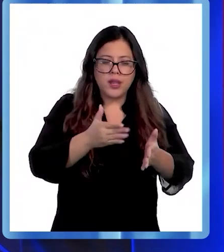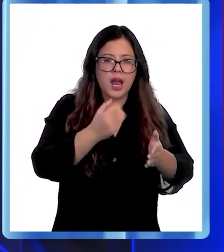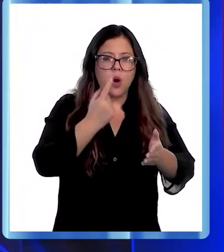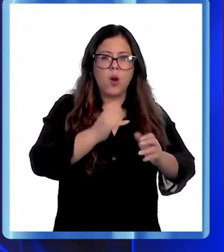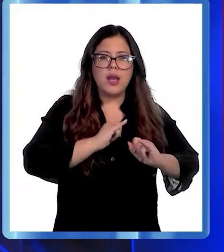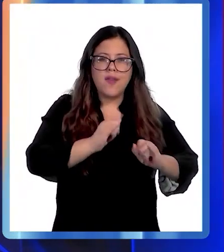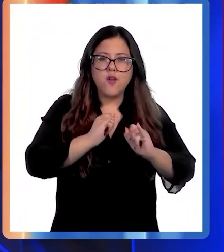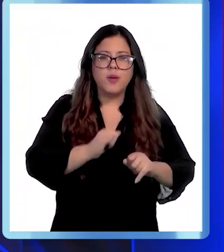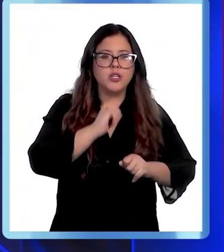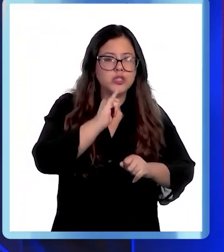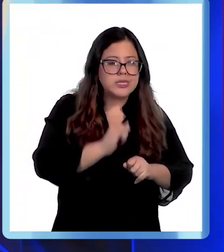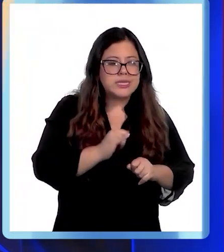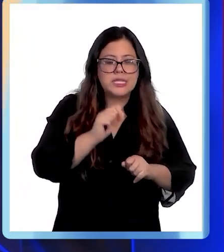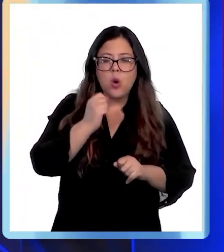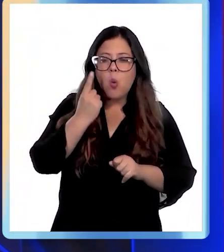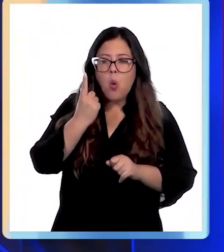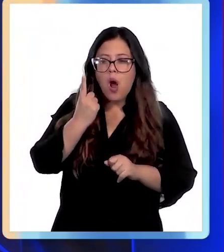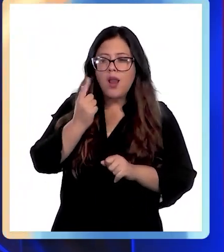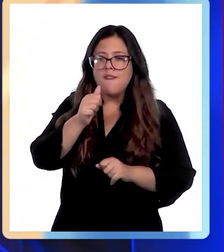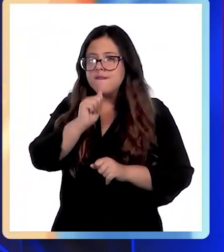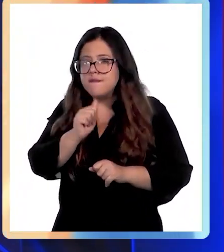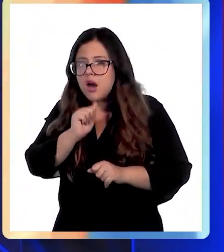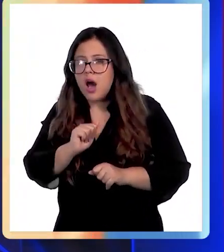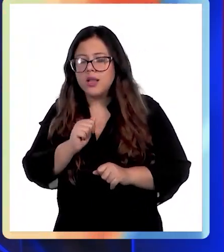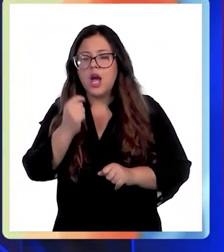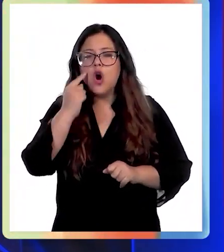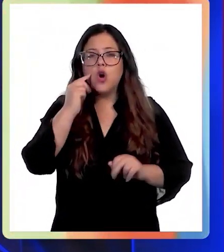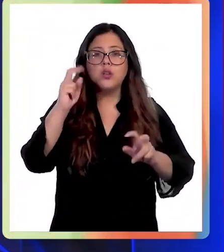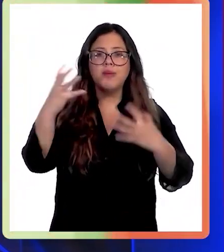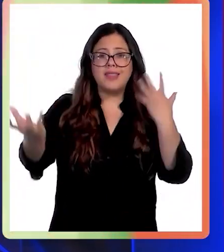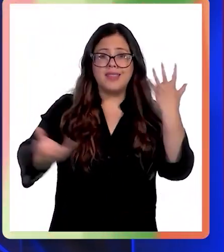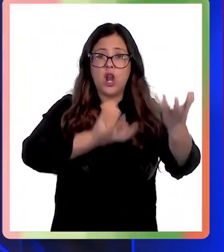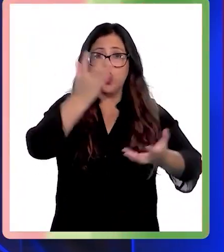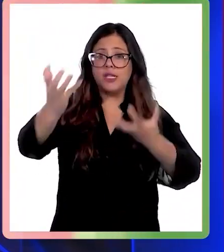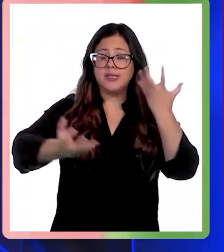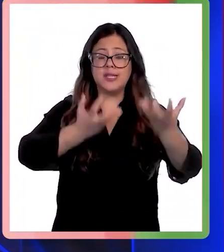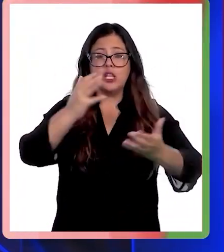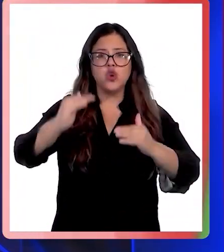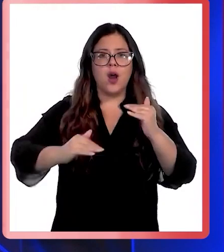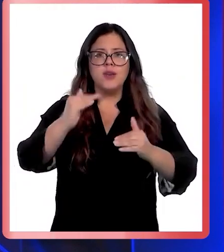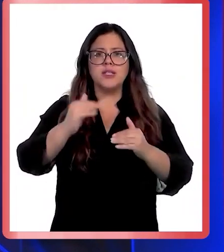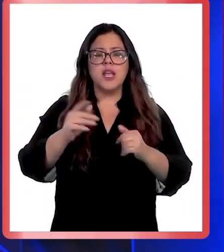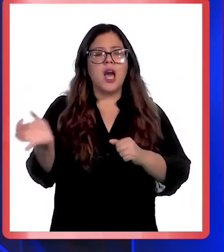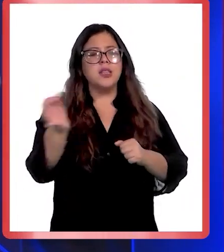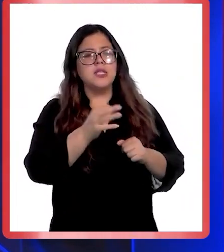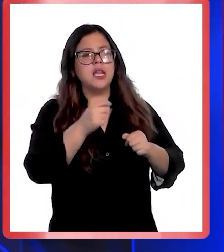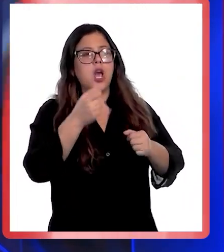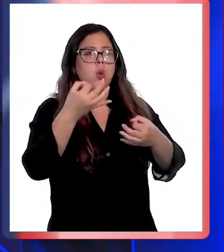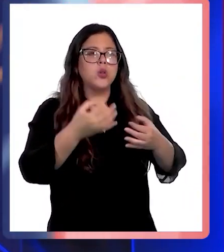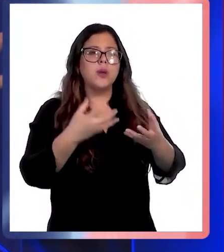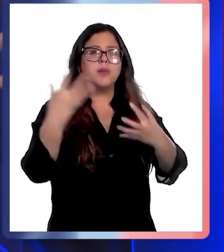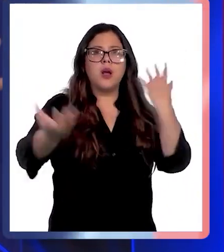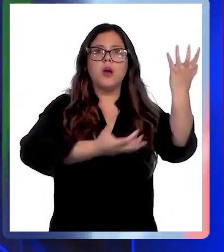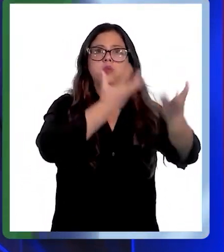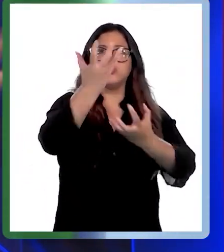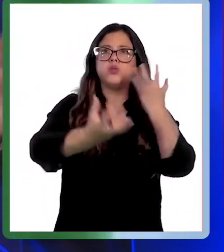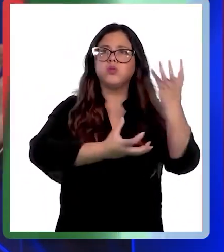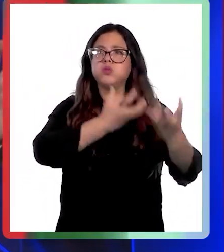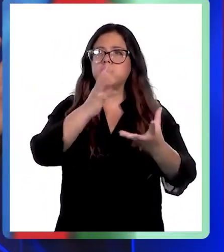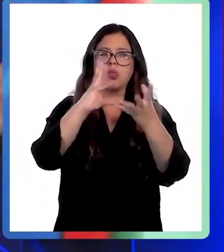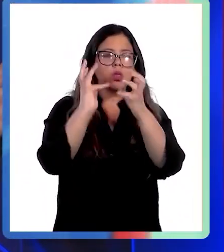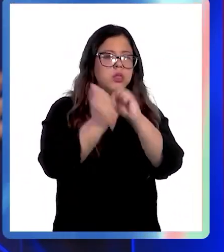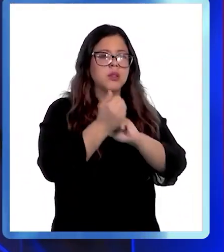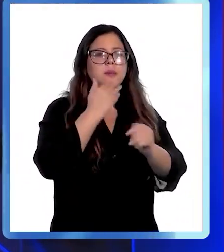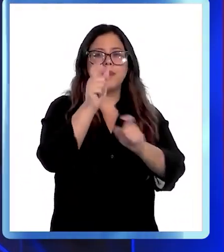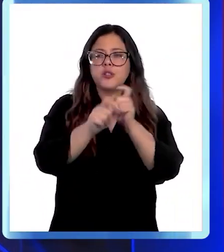poco el qué se informa, qué es lo que no se informa, pero efectivamente, o sea, del incendio muchas veces se habla de la catástrofe, de la llama y de los